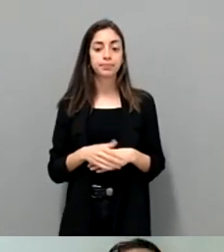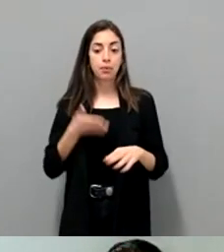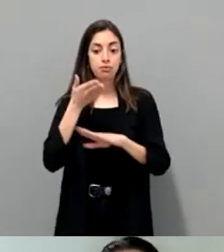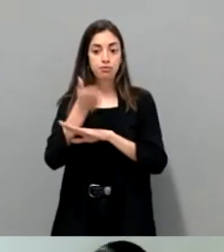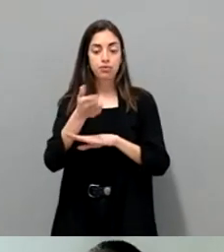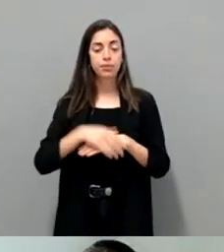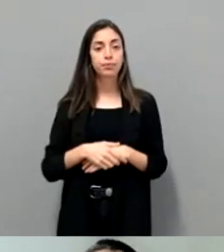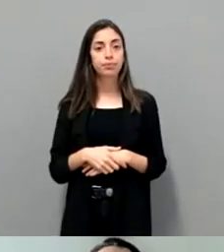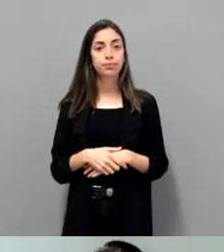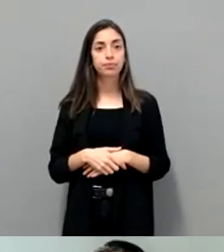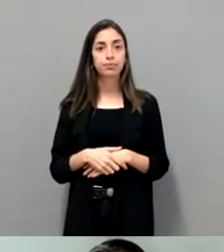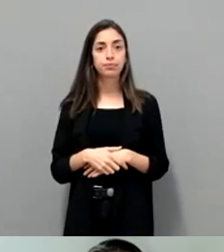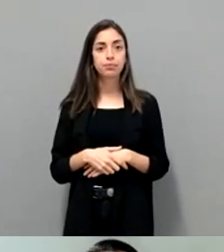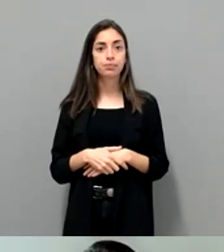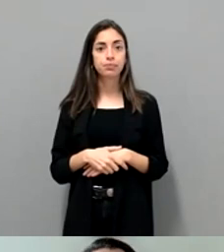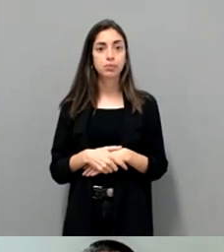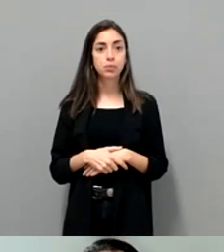Cuando llegué, el